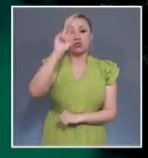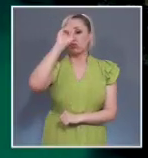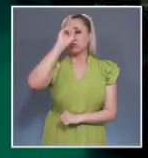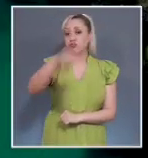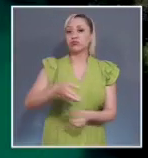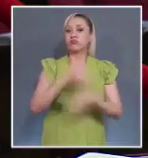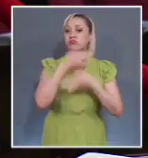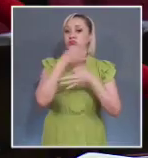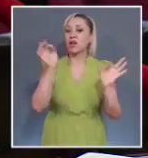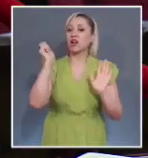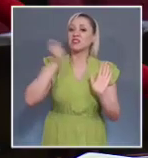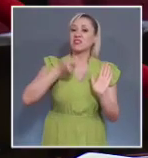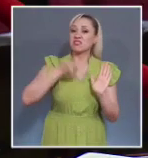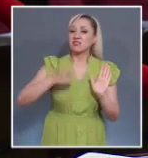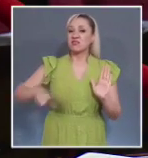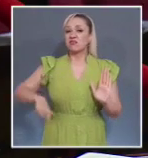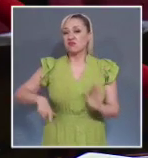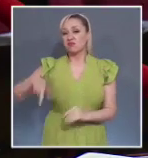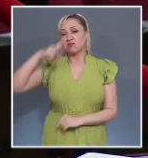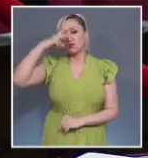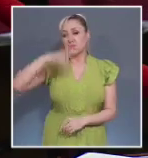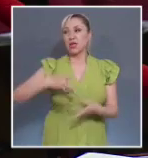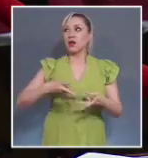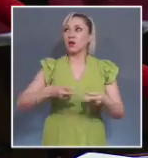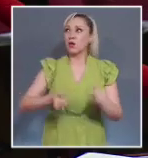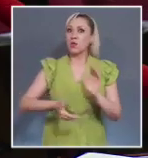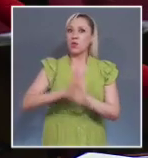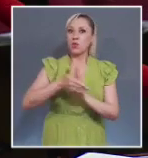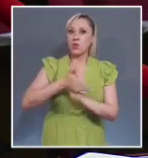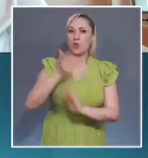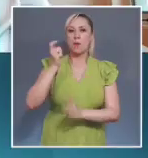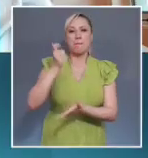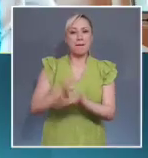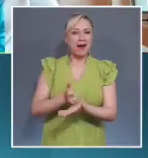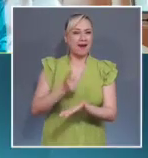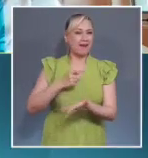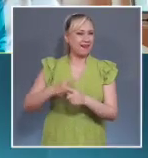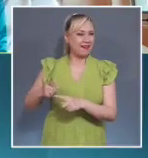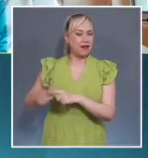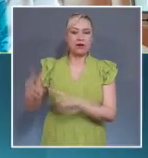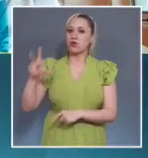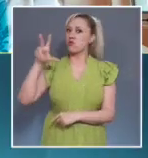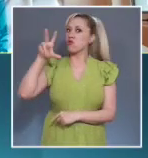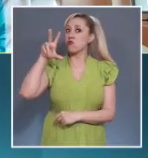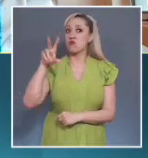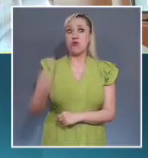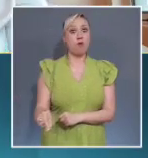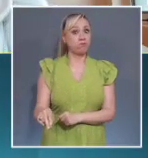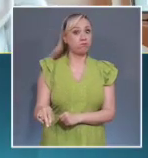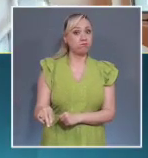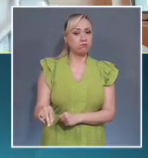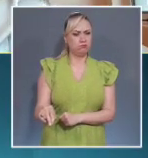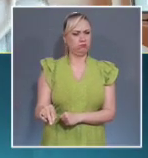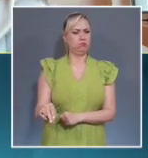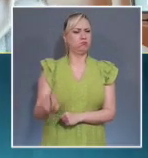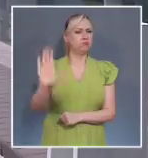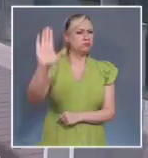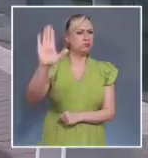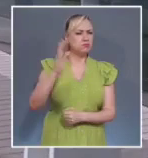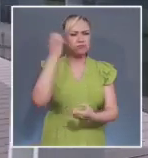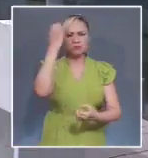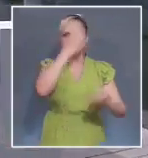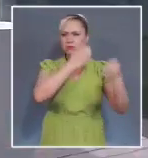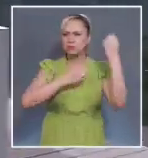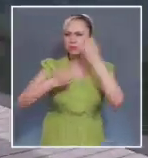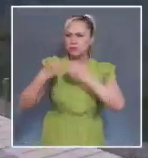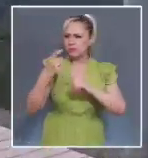Gobierno de México. Esto como efecto de haber determinado su inconstitucionalidad en la sesión previa, por, entre otras razones,